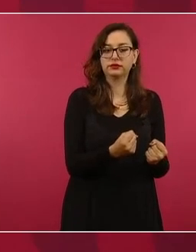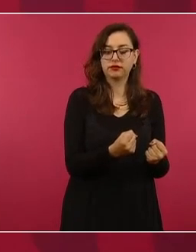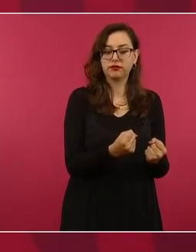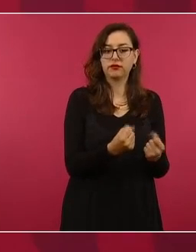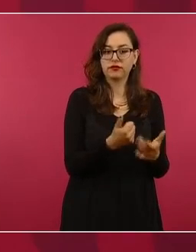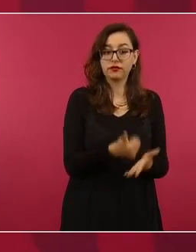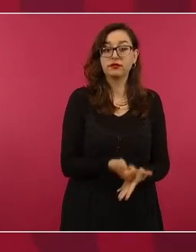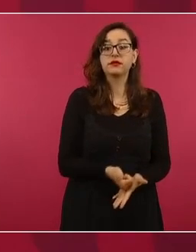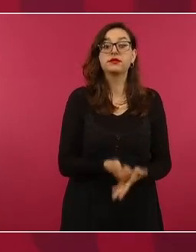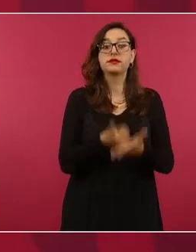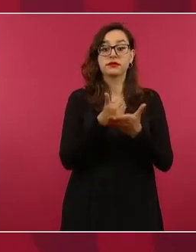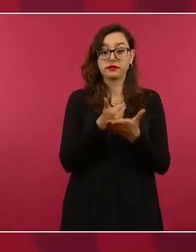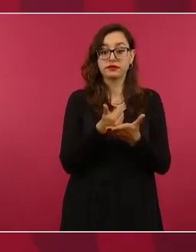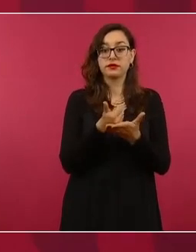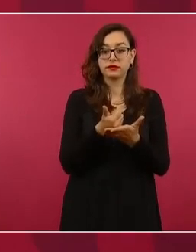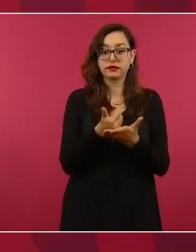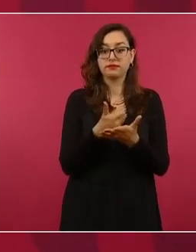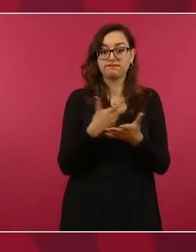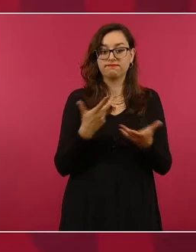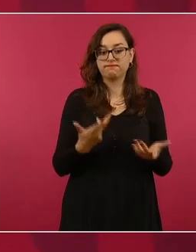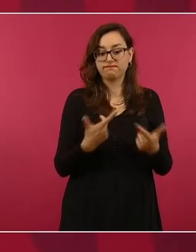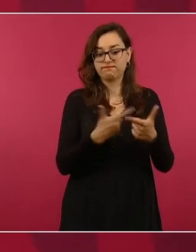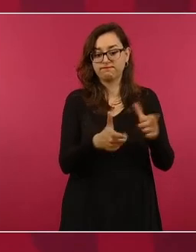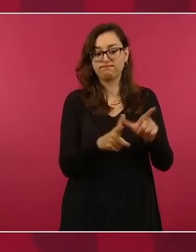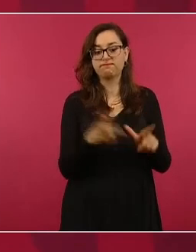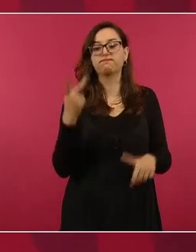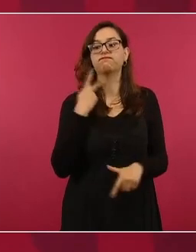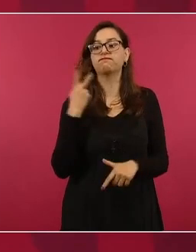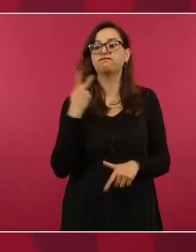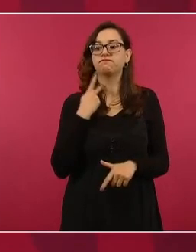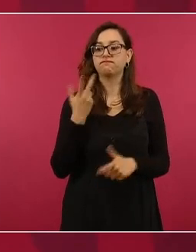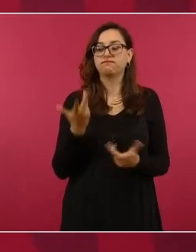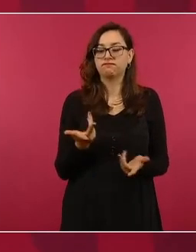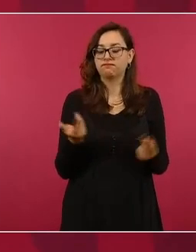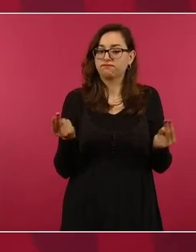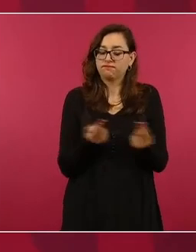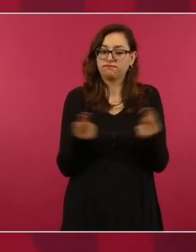instrumentos importantes para la transformación